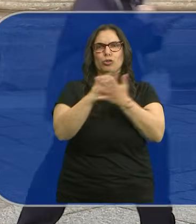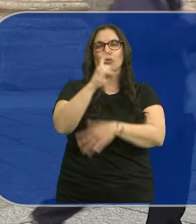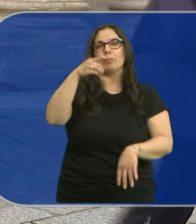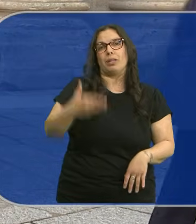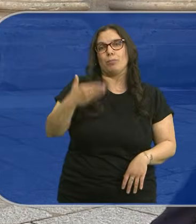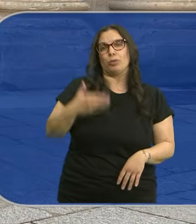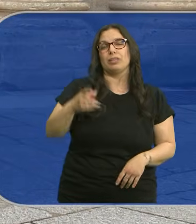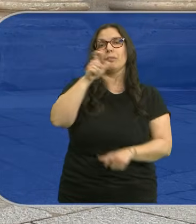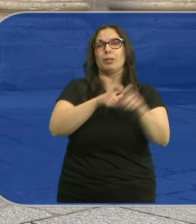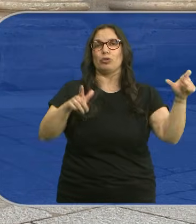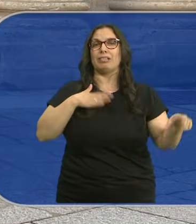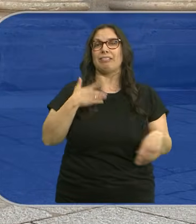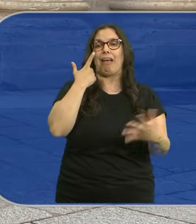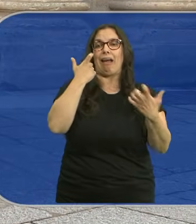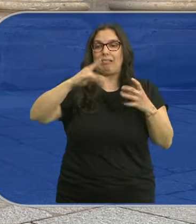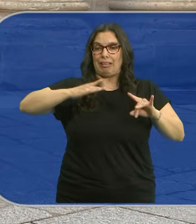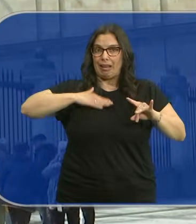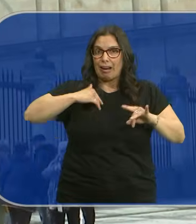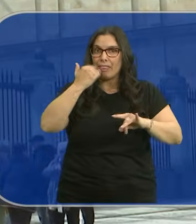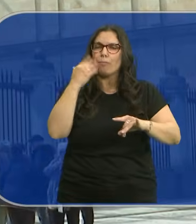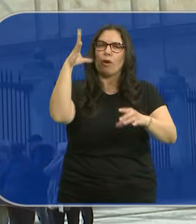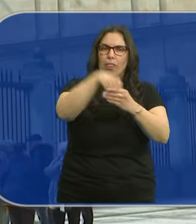de los artistas zamoranos en ella.